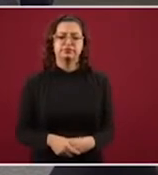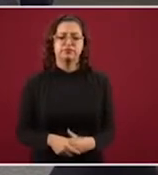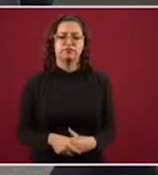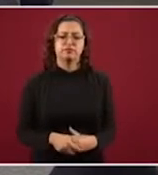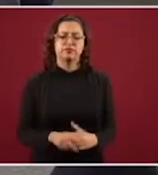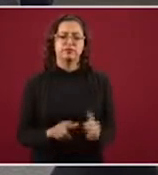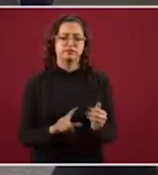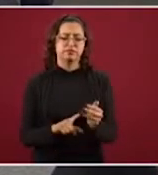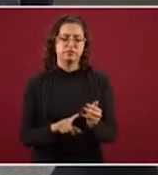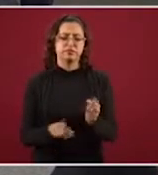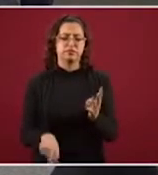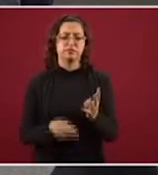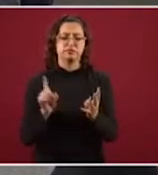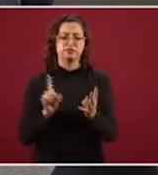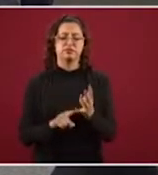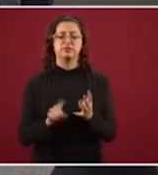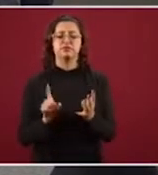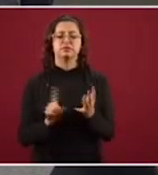Cuatro,